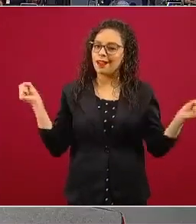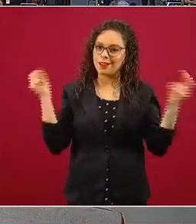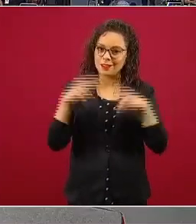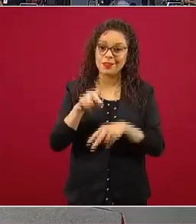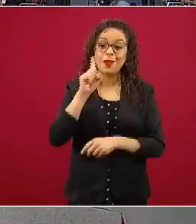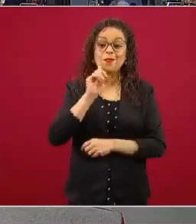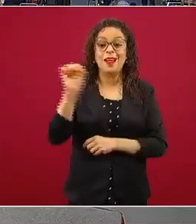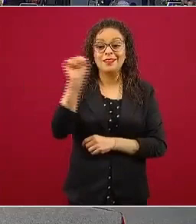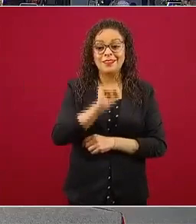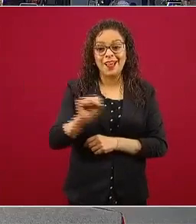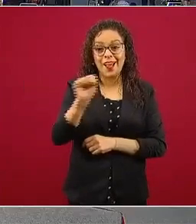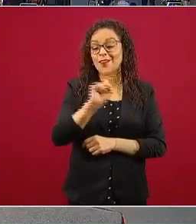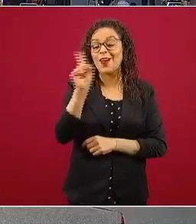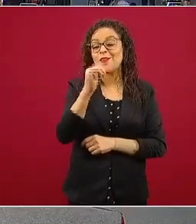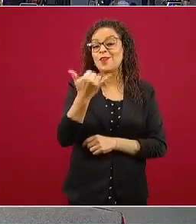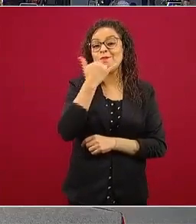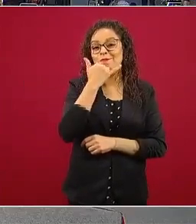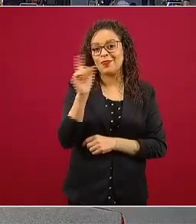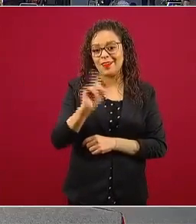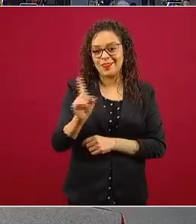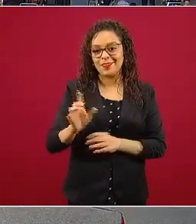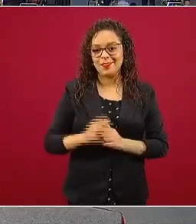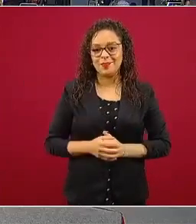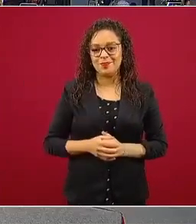sábado, sí.